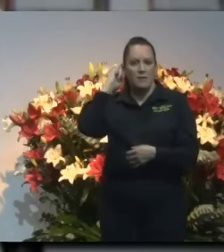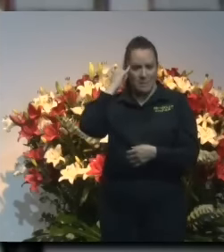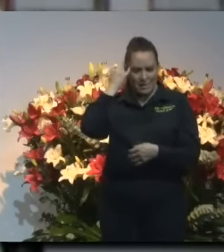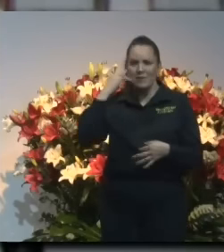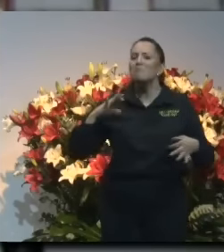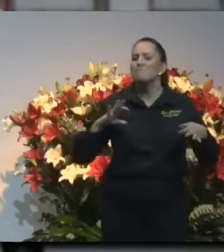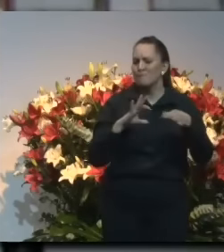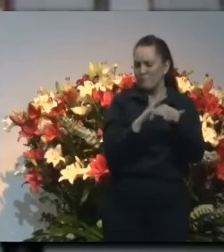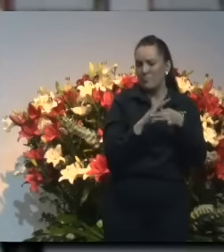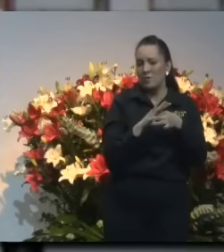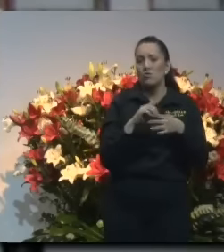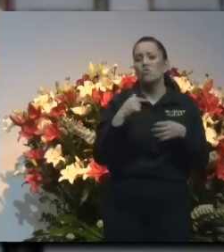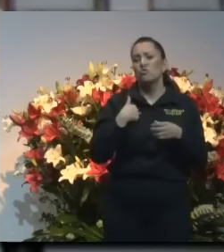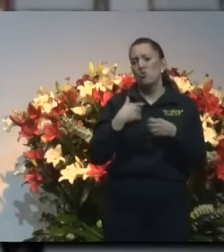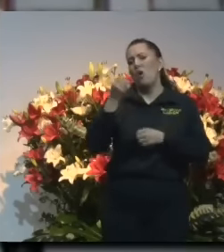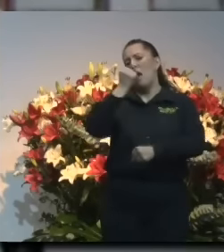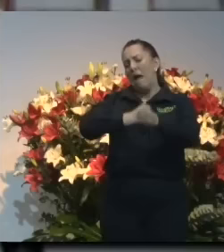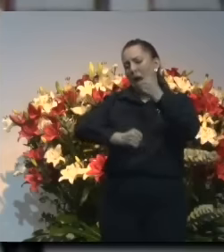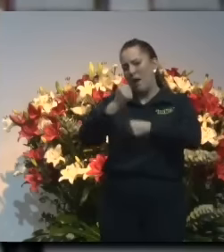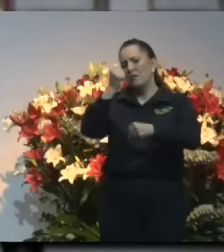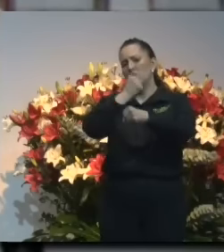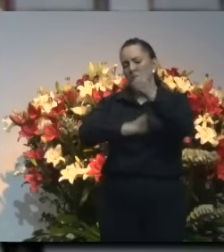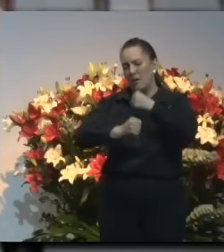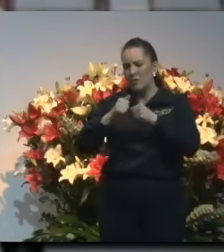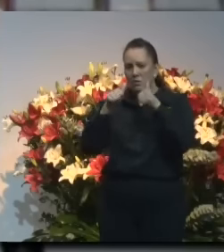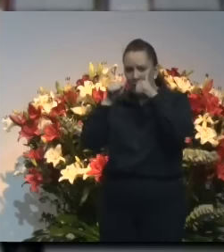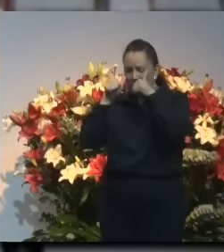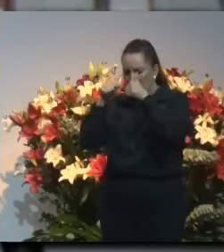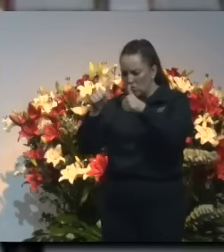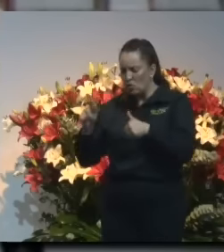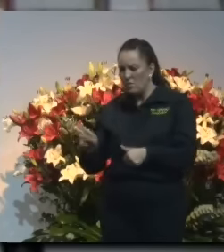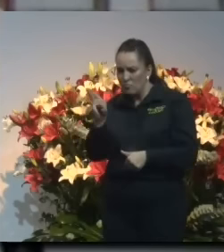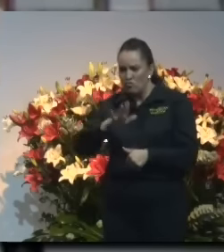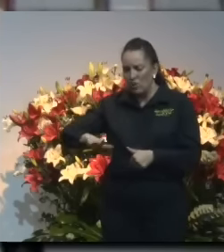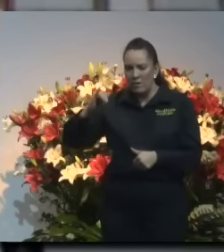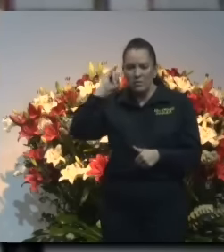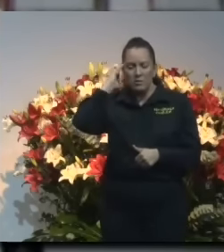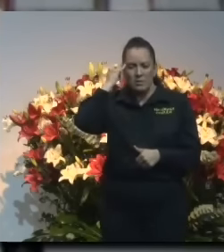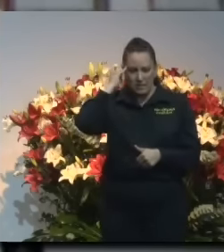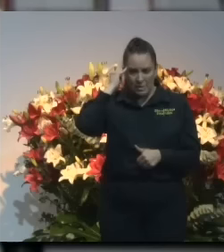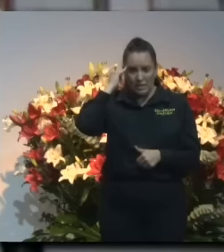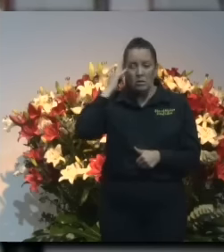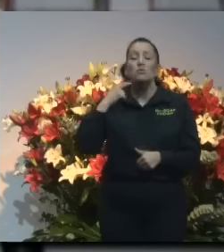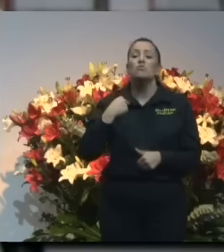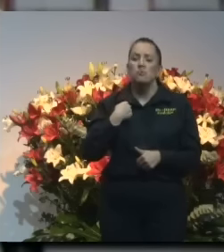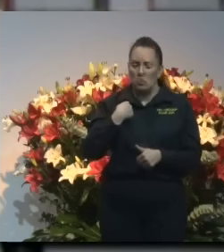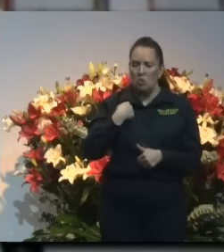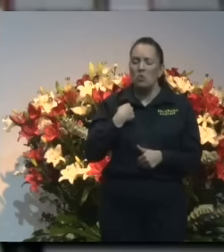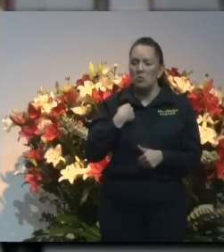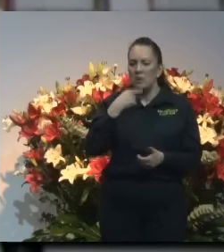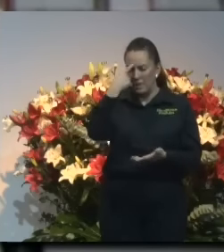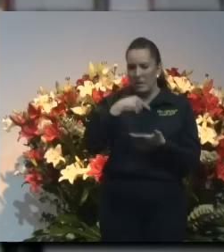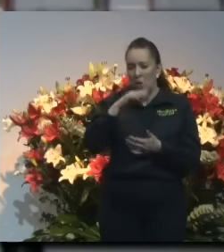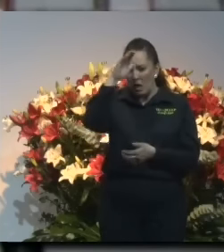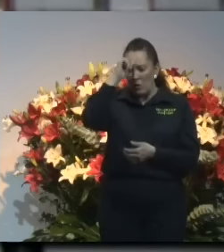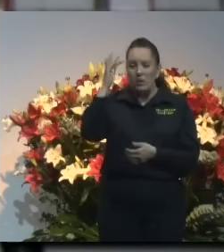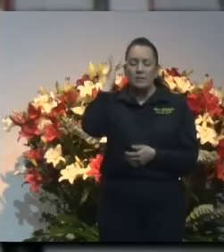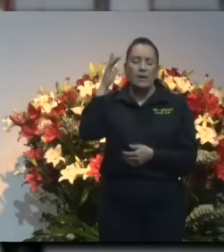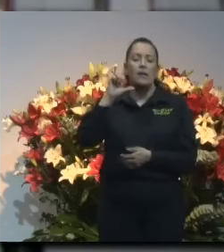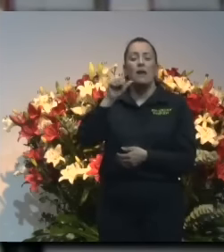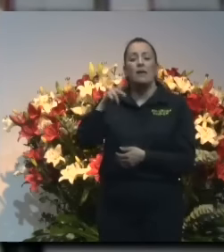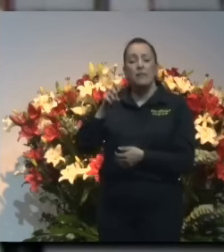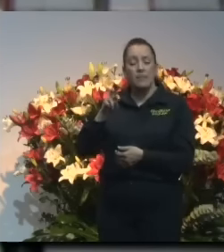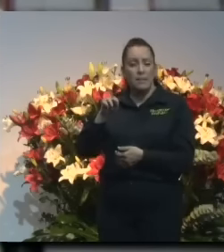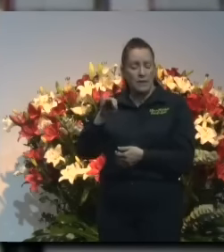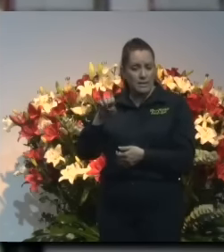pueblos indígenas desde hace muchas décadas. Estoy convencida que los acuerdos de San Andrés fueron la base. Presenté